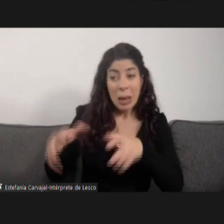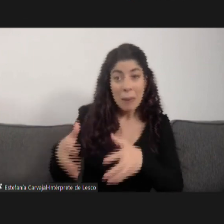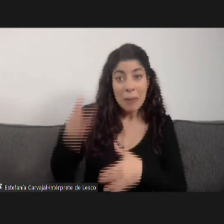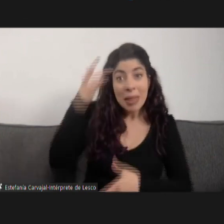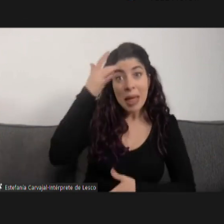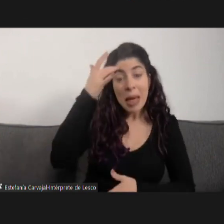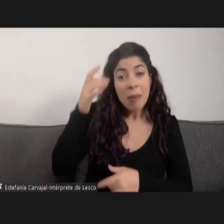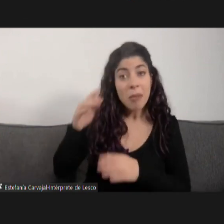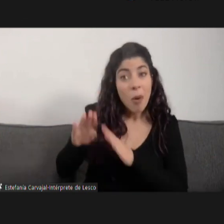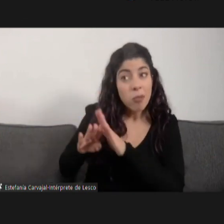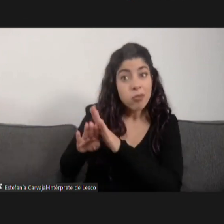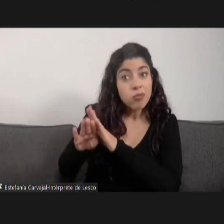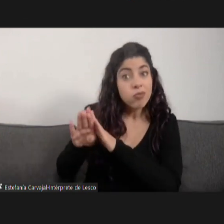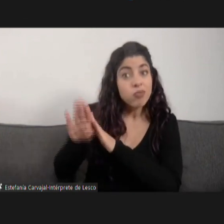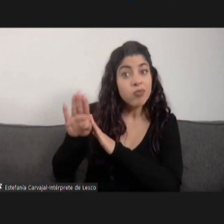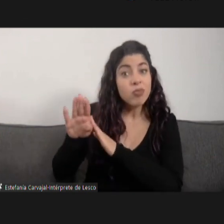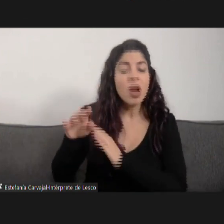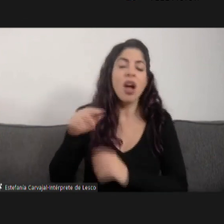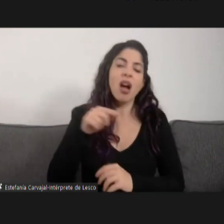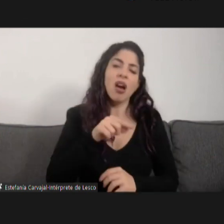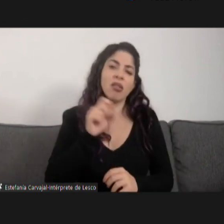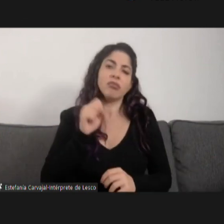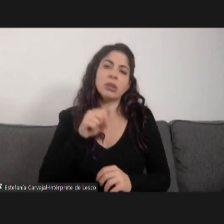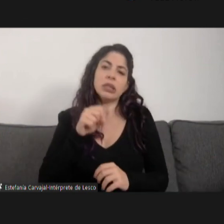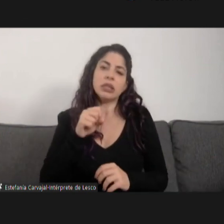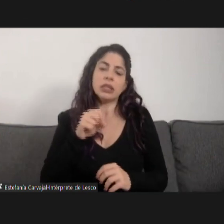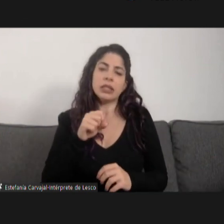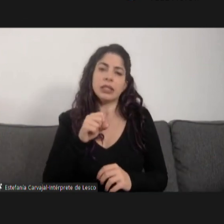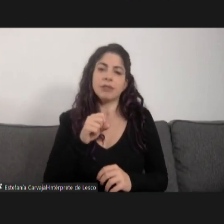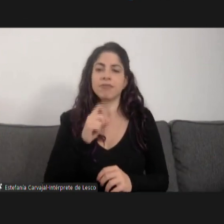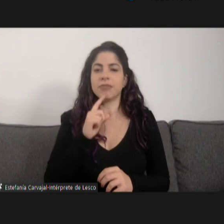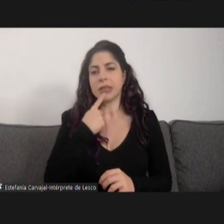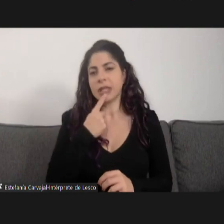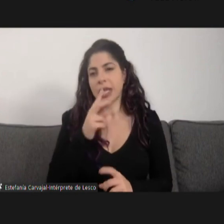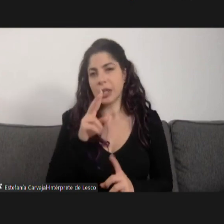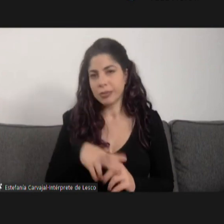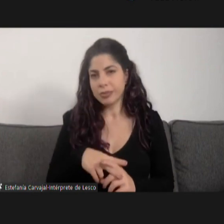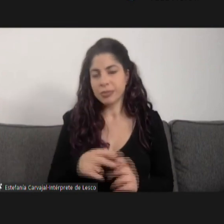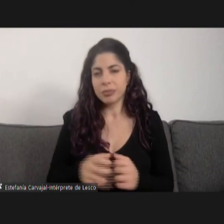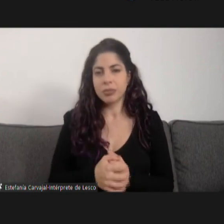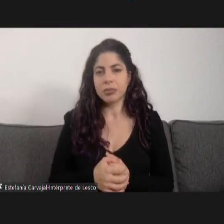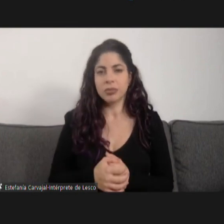ascenso, llega un momento en que esa medida va a ser seriamente ya valorada.